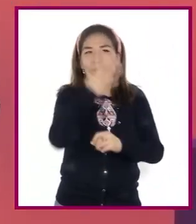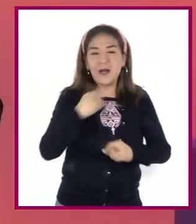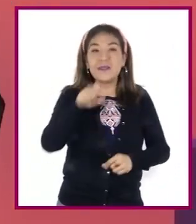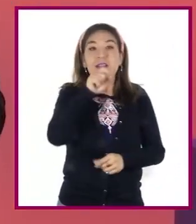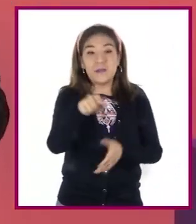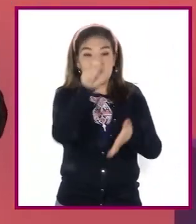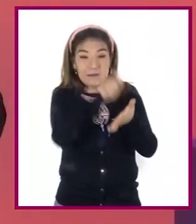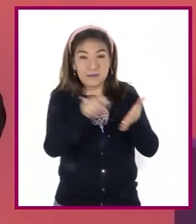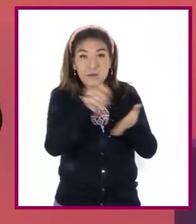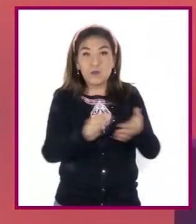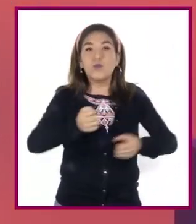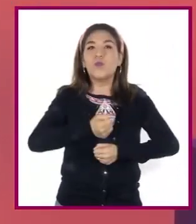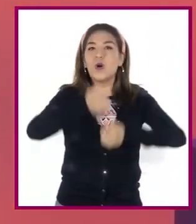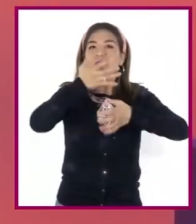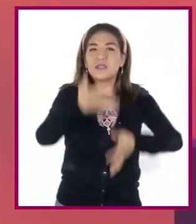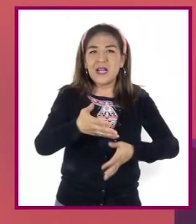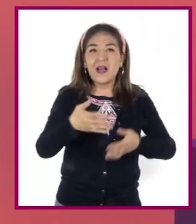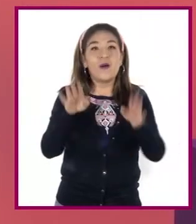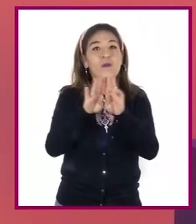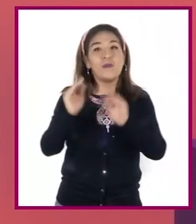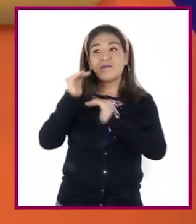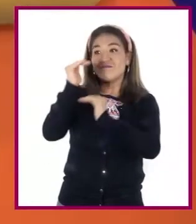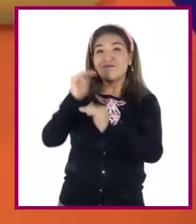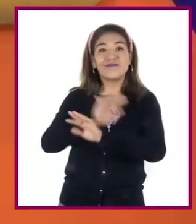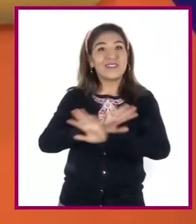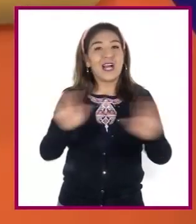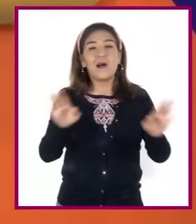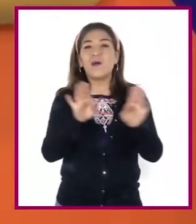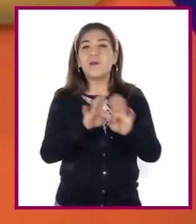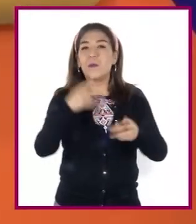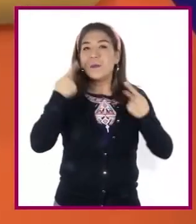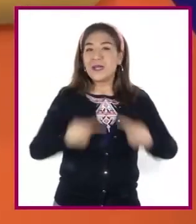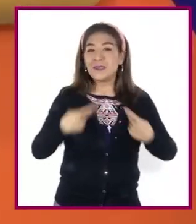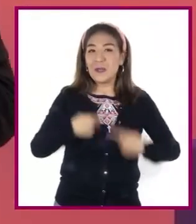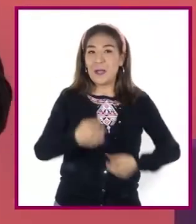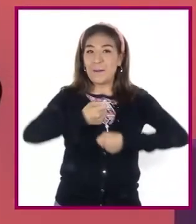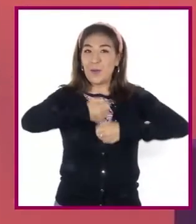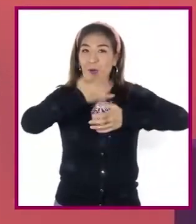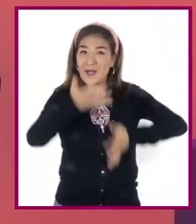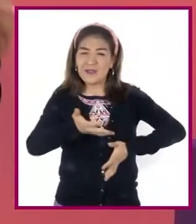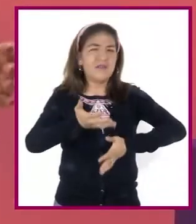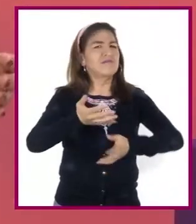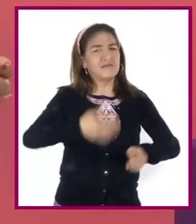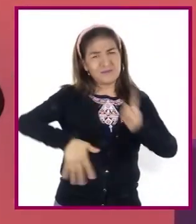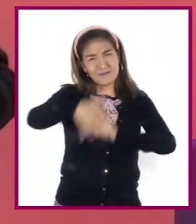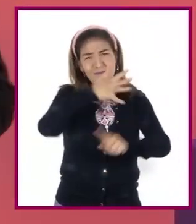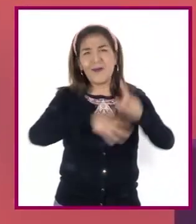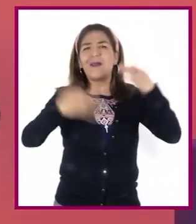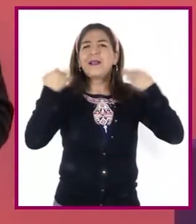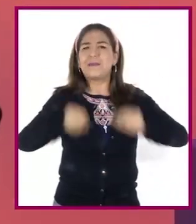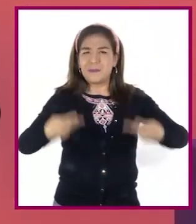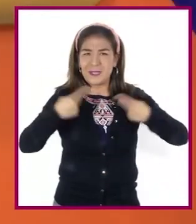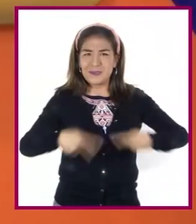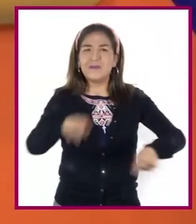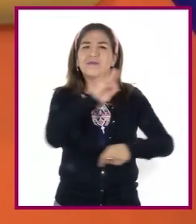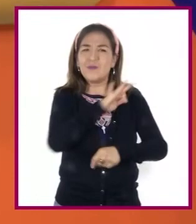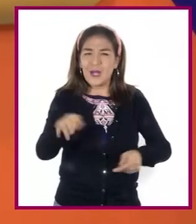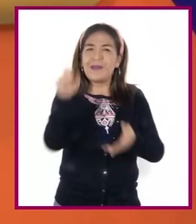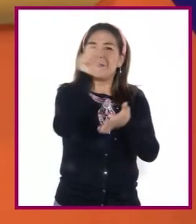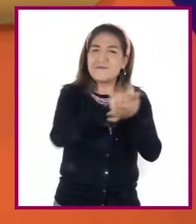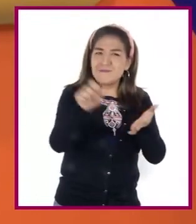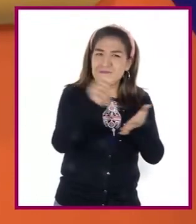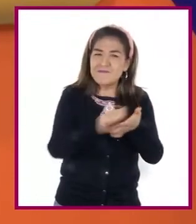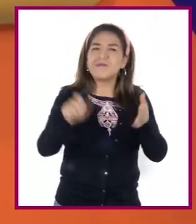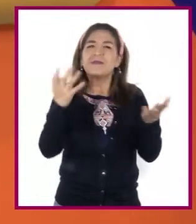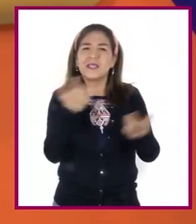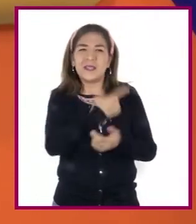escritura de la poesía no está limitada a quienes se llaman a sí mismos poetas, sino a todos los que hablamos y escribimos.